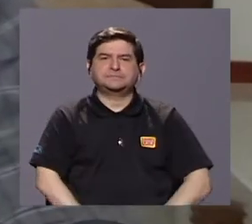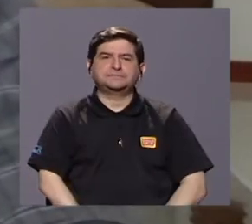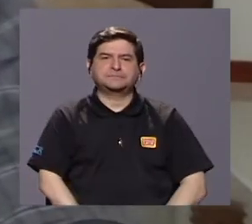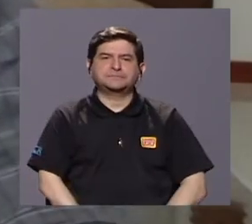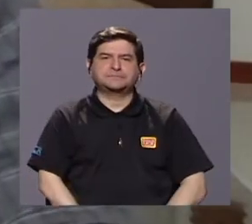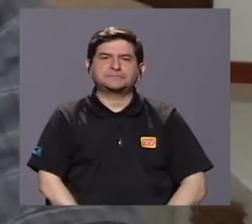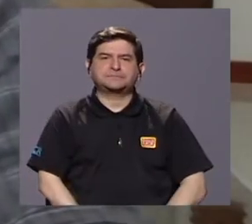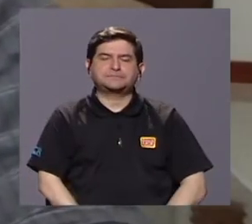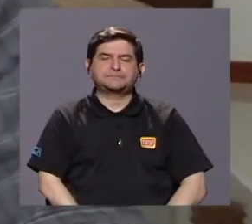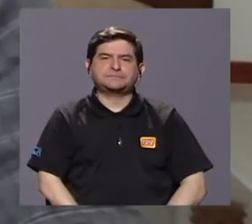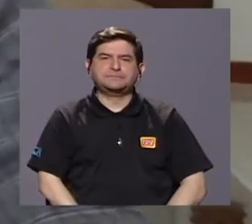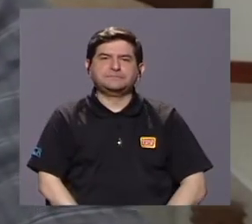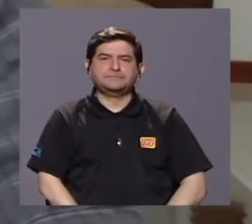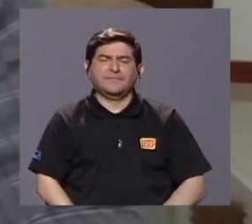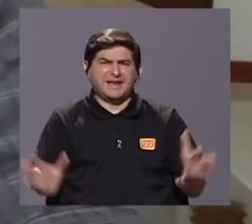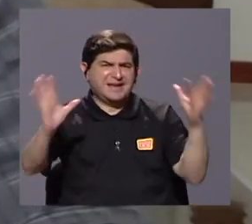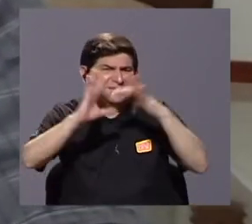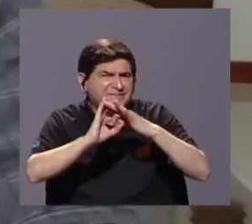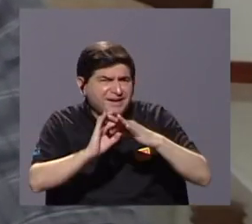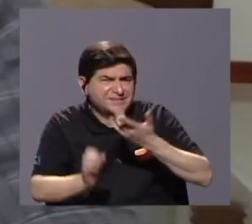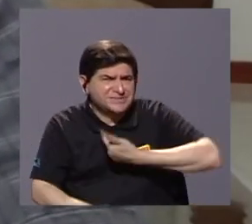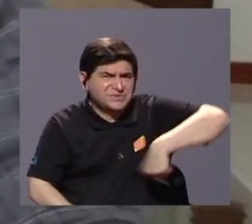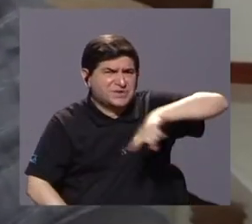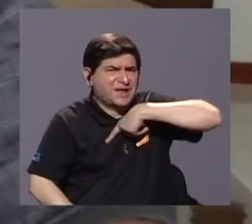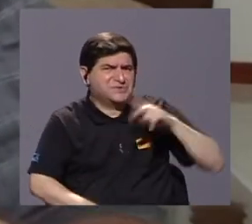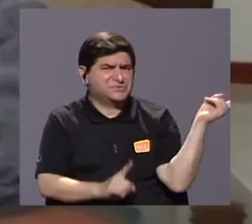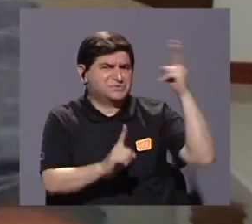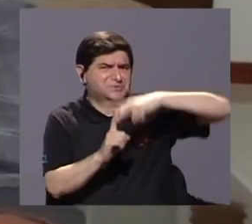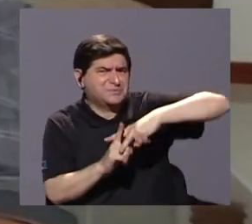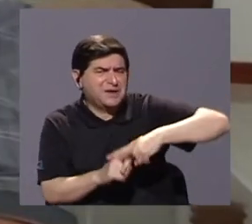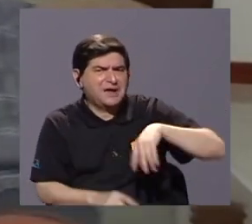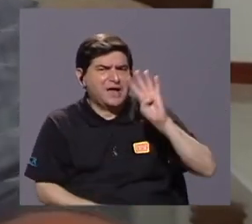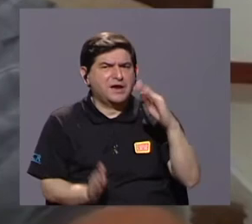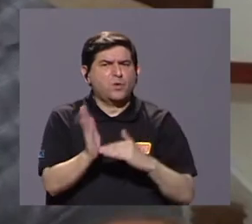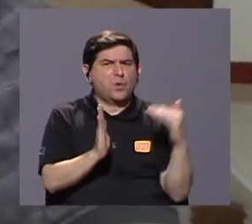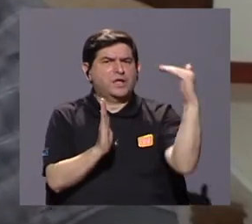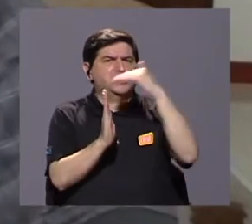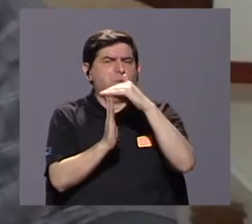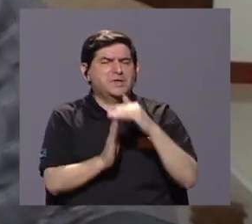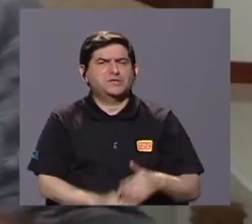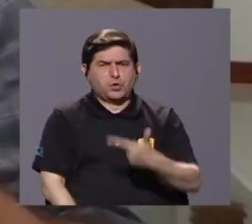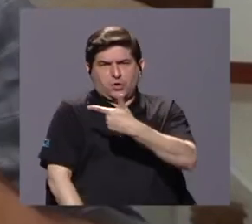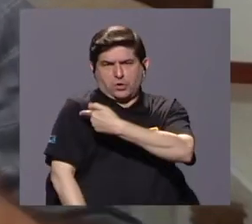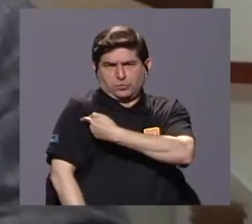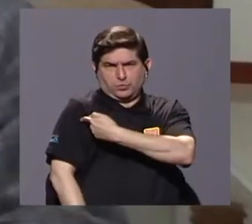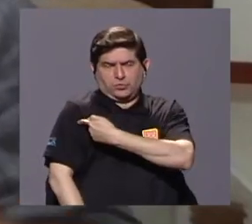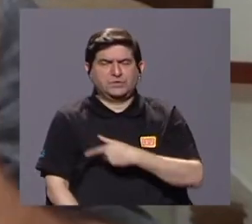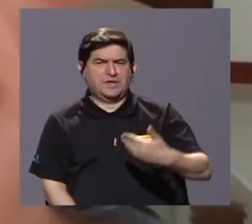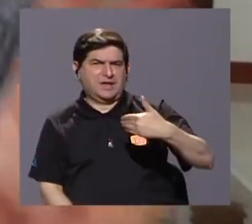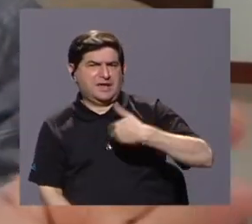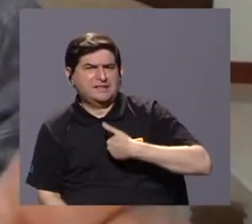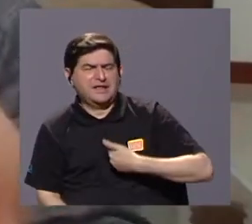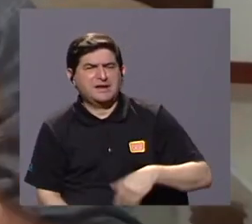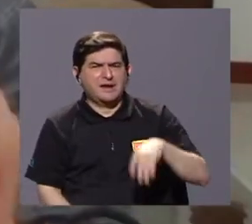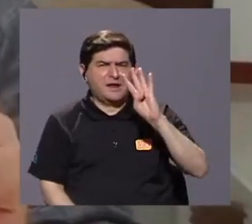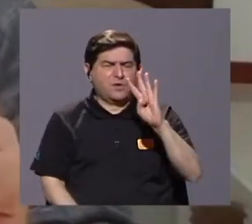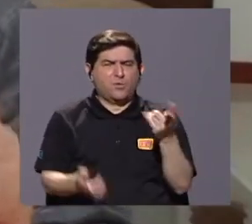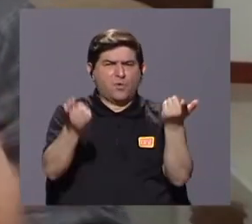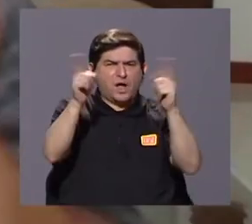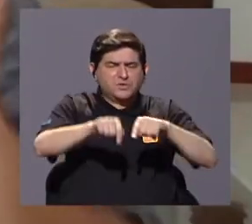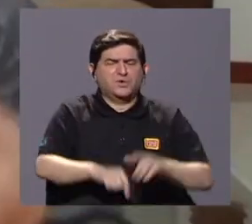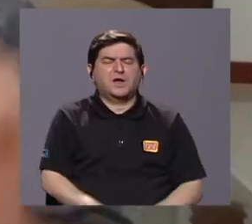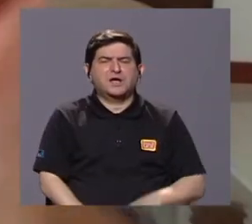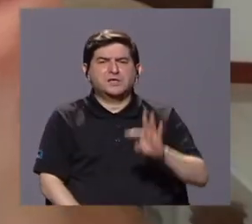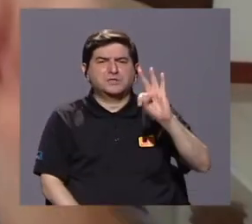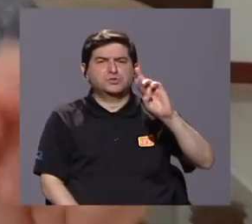Entonces, respecto a que si nosotros aplicáramos 4 millones de vacunas y tuviéramos 4 casos de